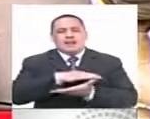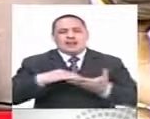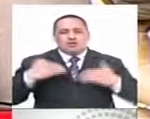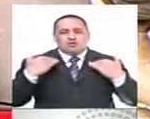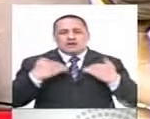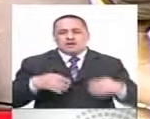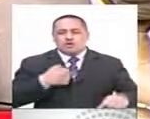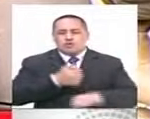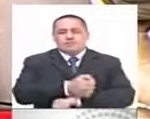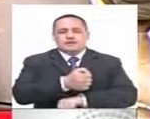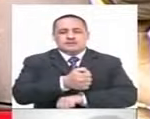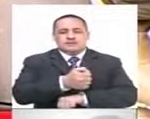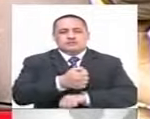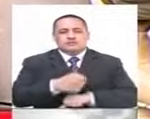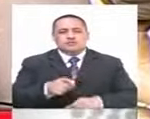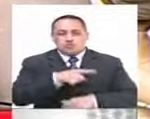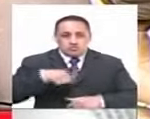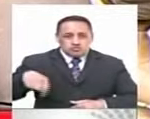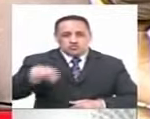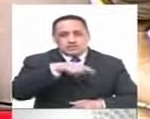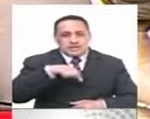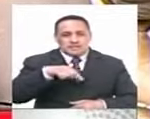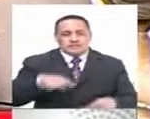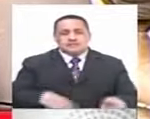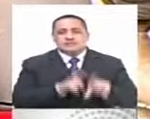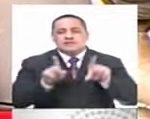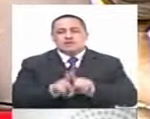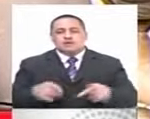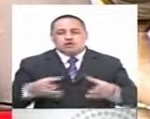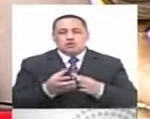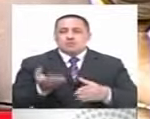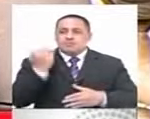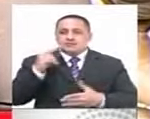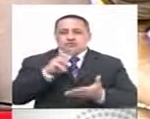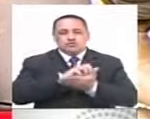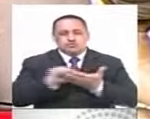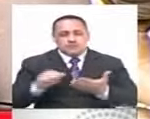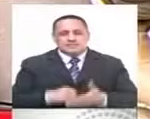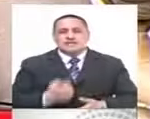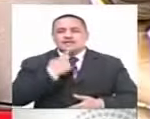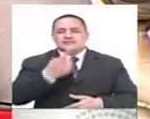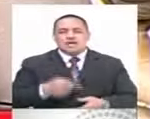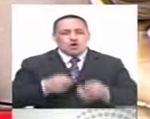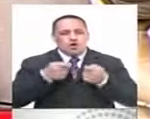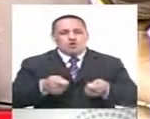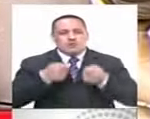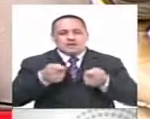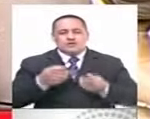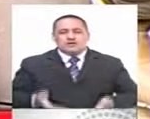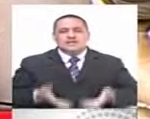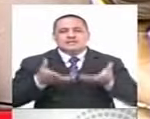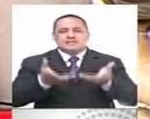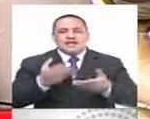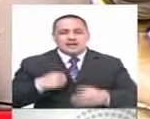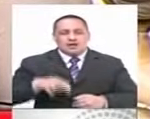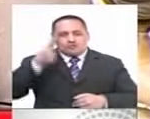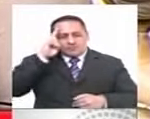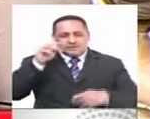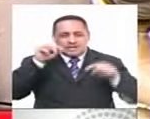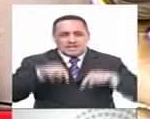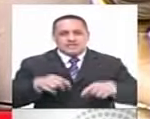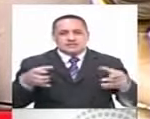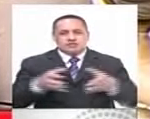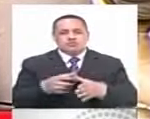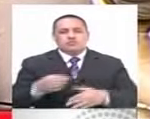y golpista. Ustedes, como hace 2 meses, están obligados a otorgar la confianza a este